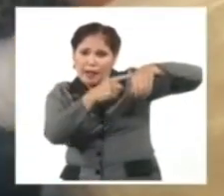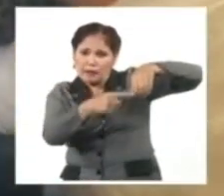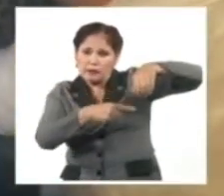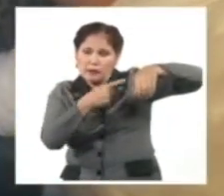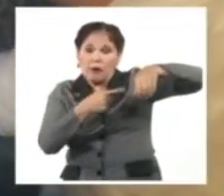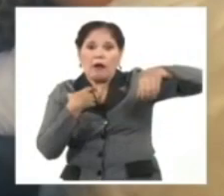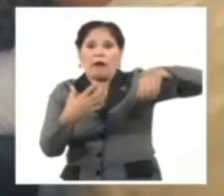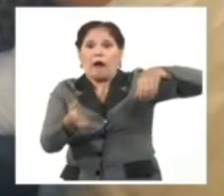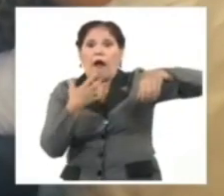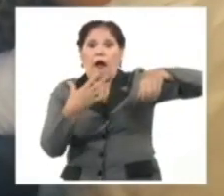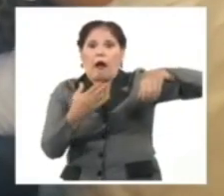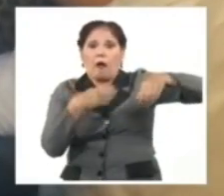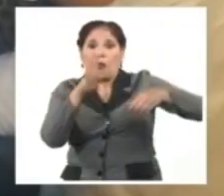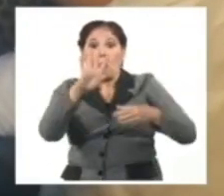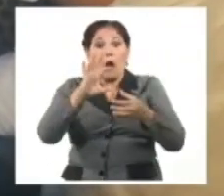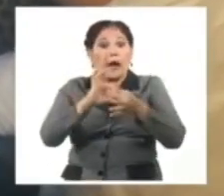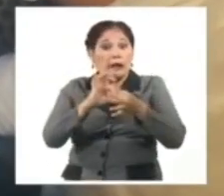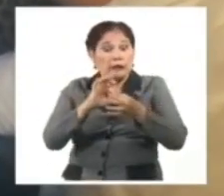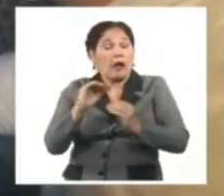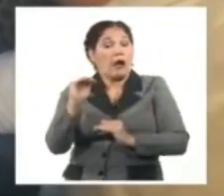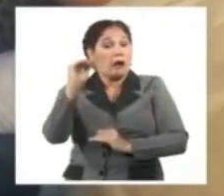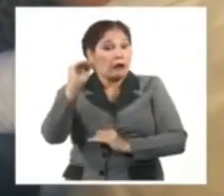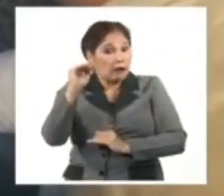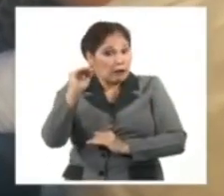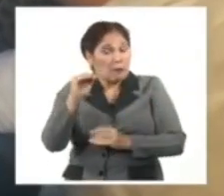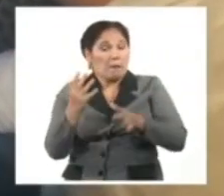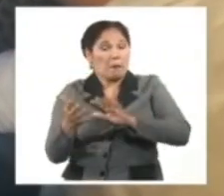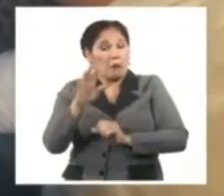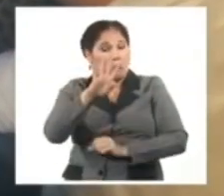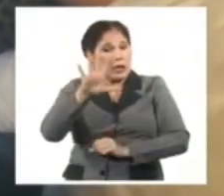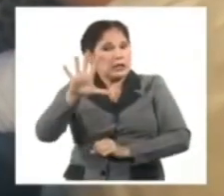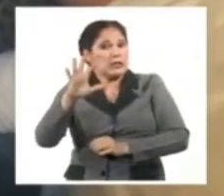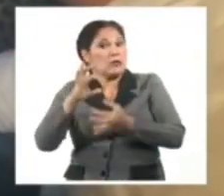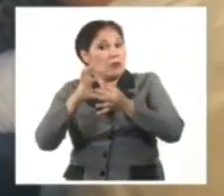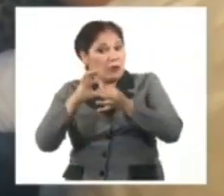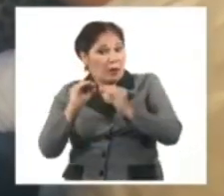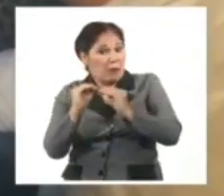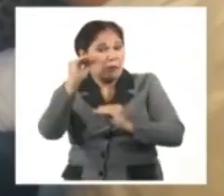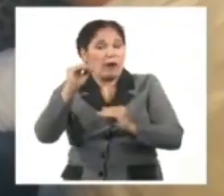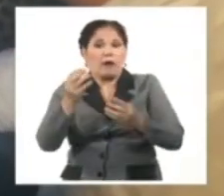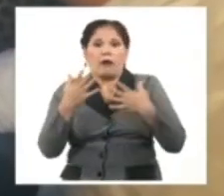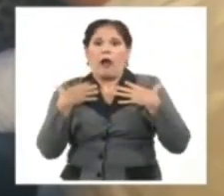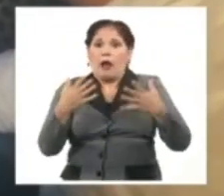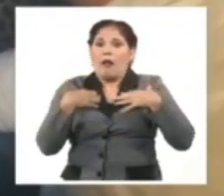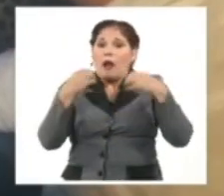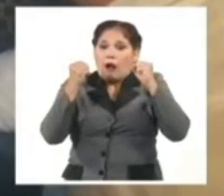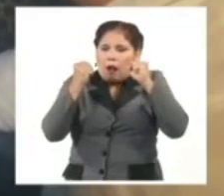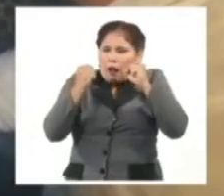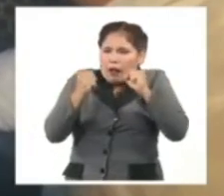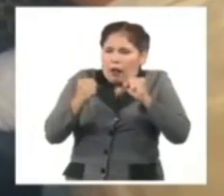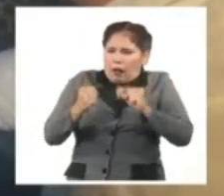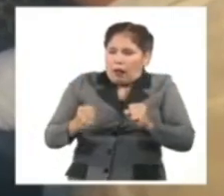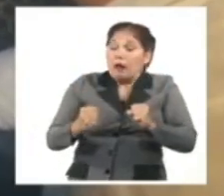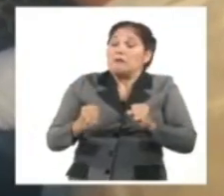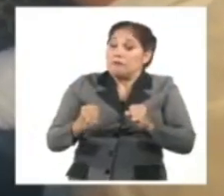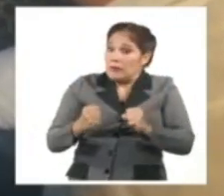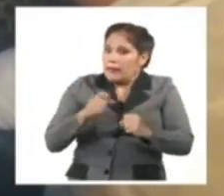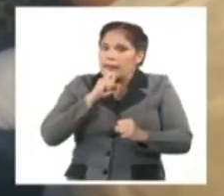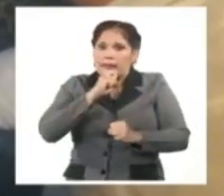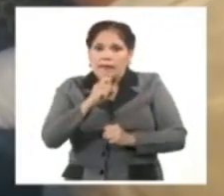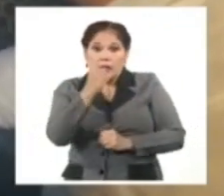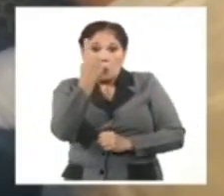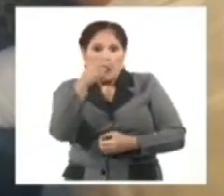¿no? Sí, cómo no. Justamente estamos alrededor de 40 a 45 grados Celsius. Esa es la temperatura que oscila aquí cuando se está